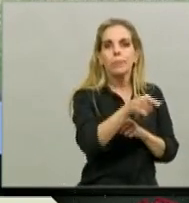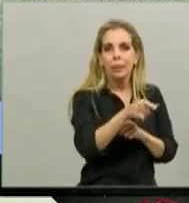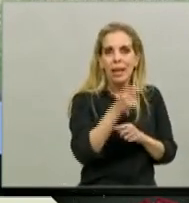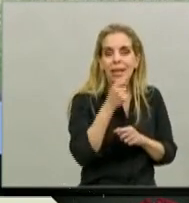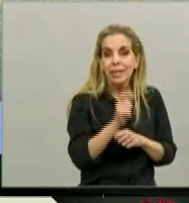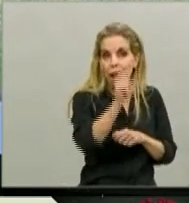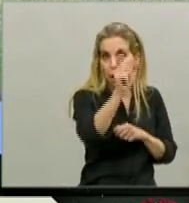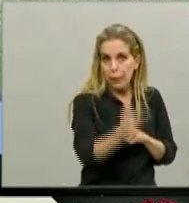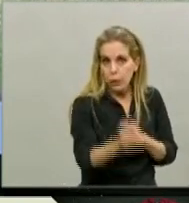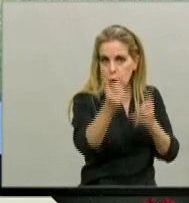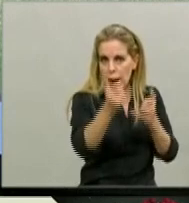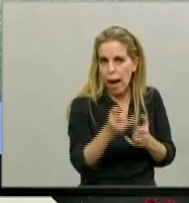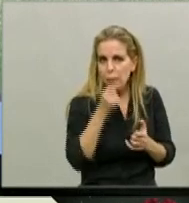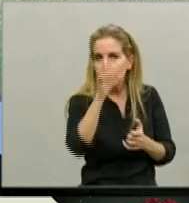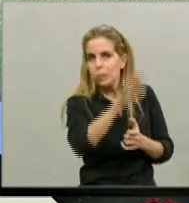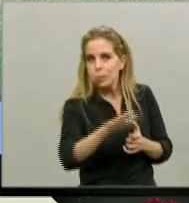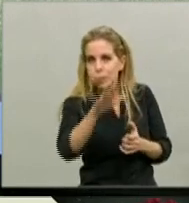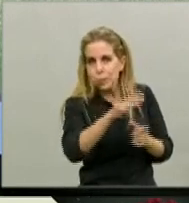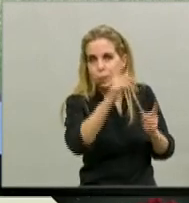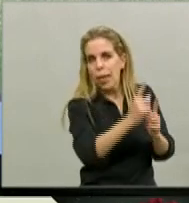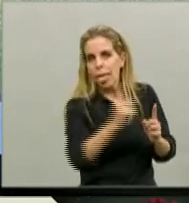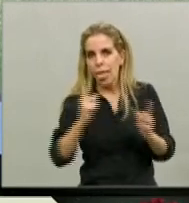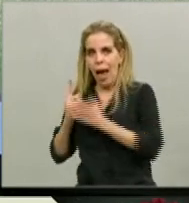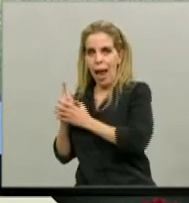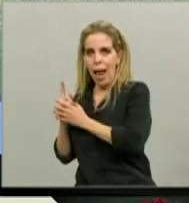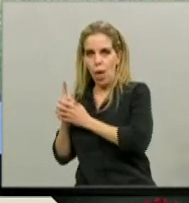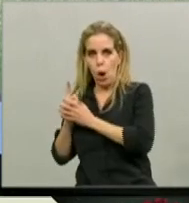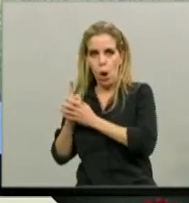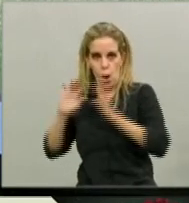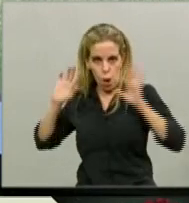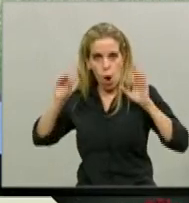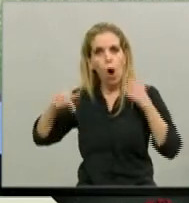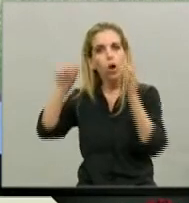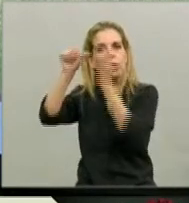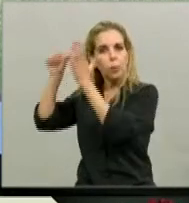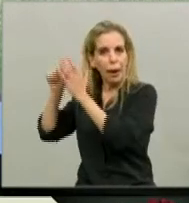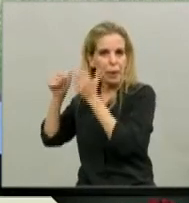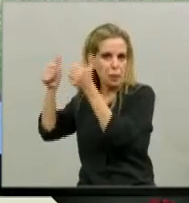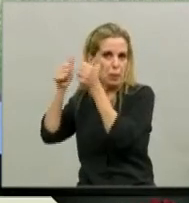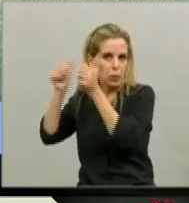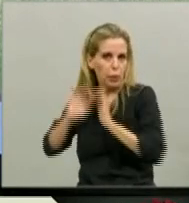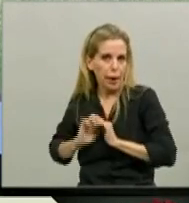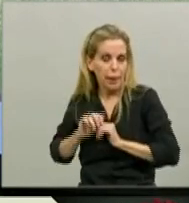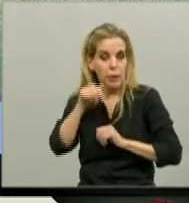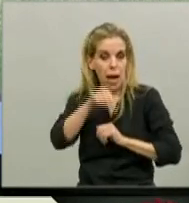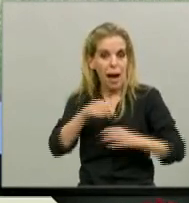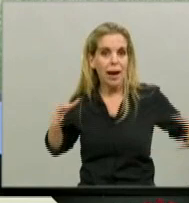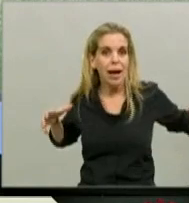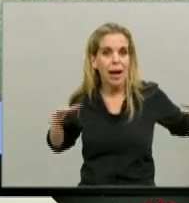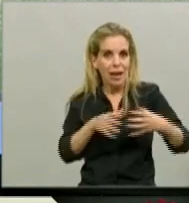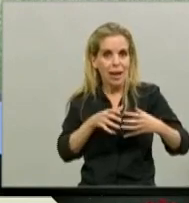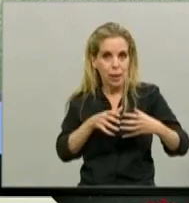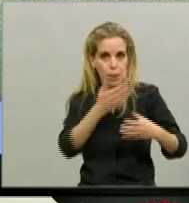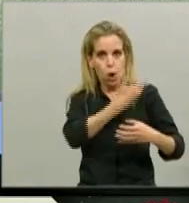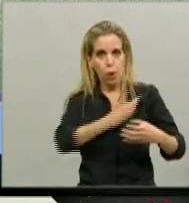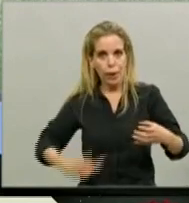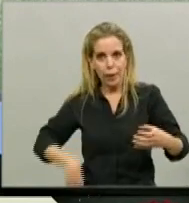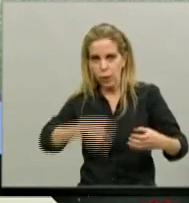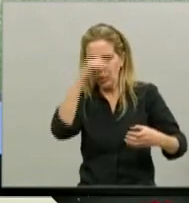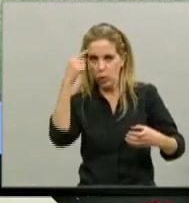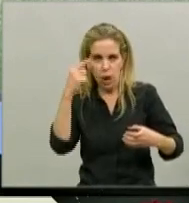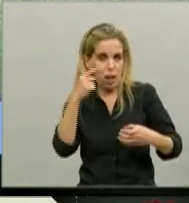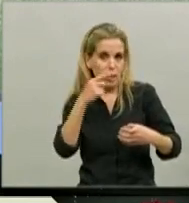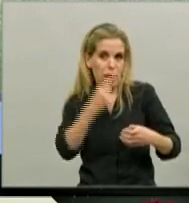donde ya hay consenso en el mundo que ha funcionado muy bien, en muchas ciudades. Estamos trabajándolo en equipo con el Gobierno Nacional desde el primer